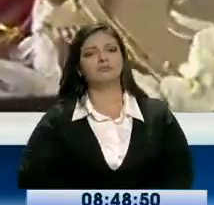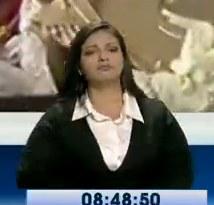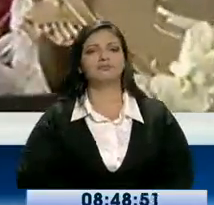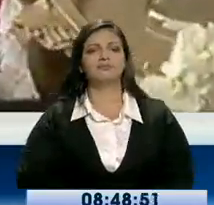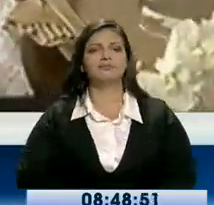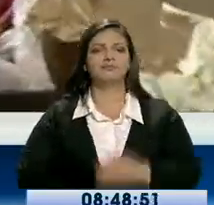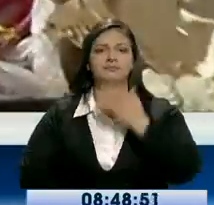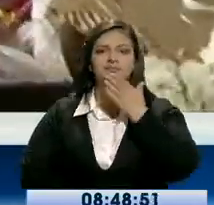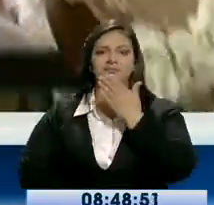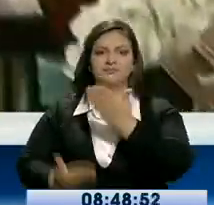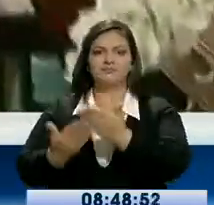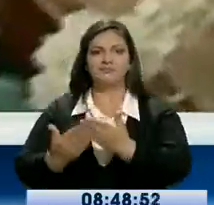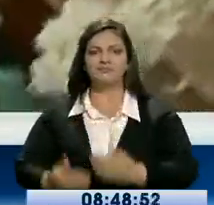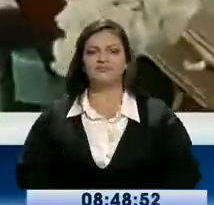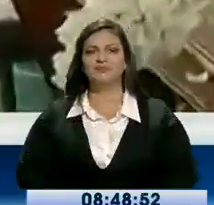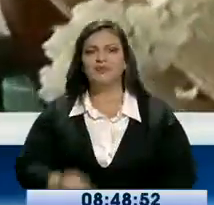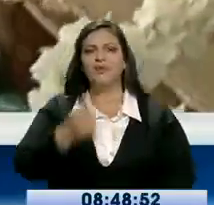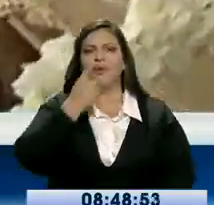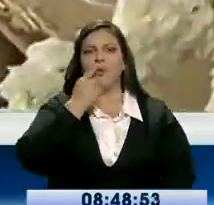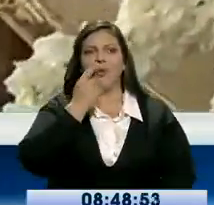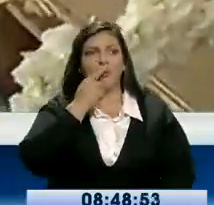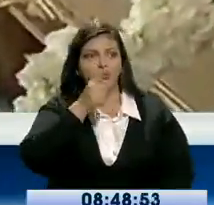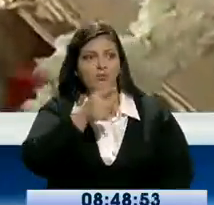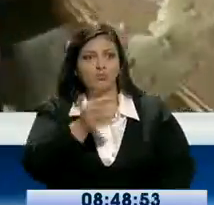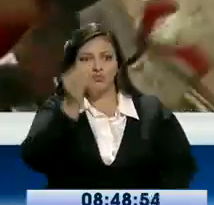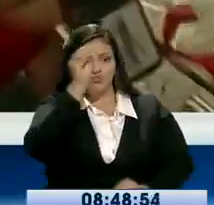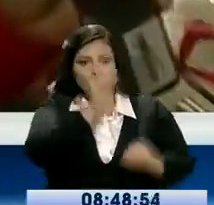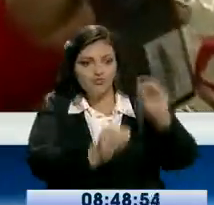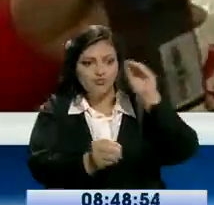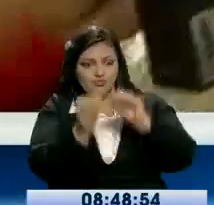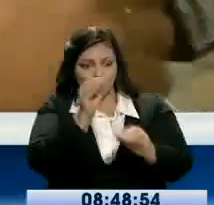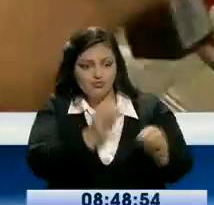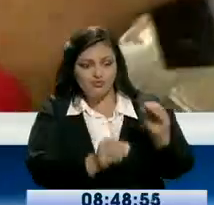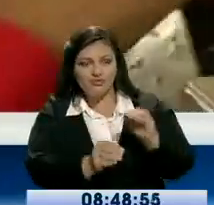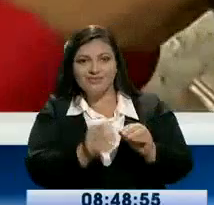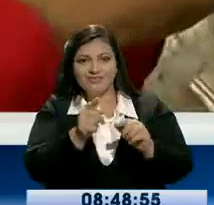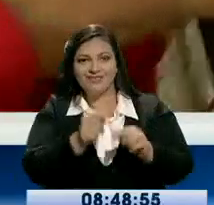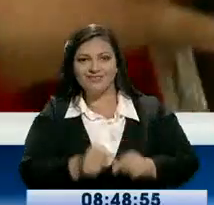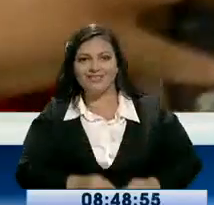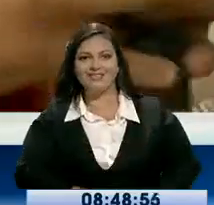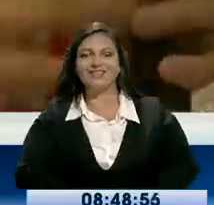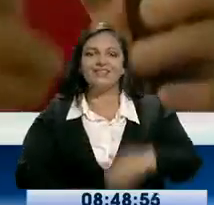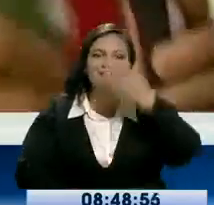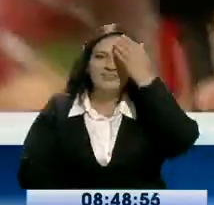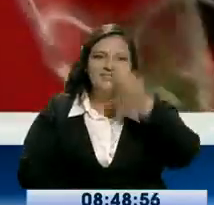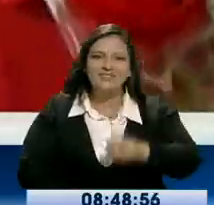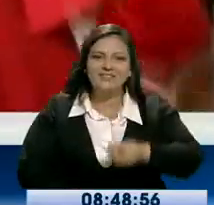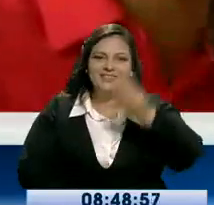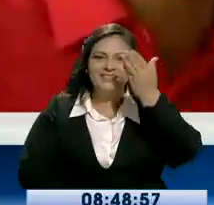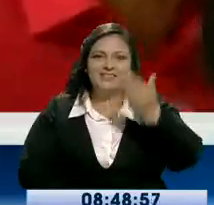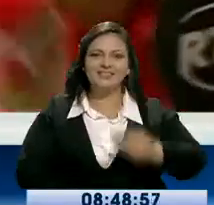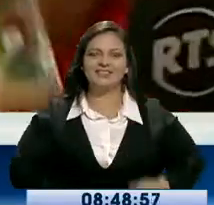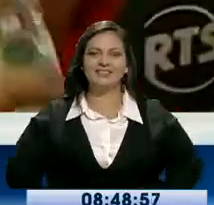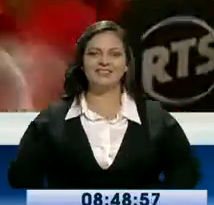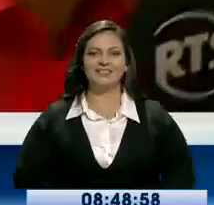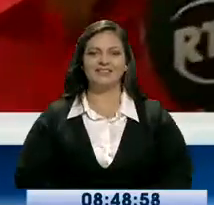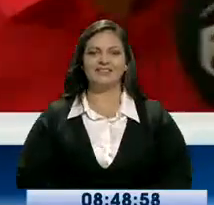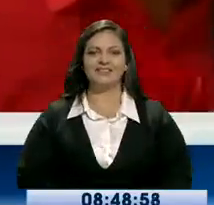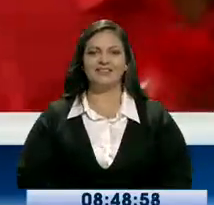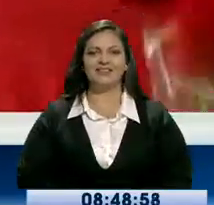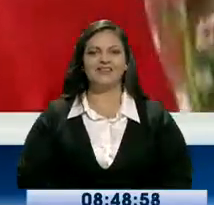Acá está el caballero, ¿está comprando o está allá? Usted vende, ¿no? Buenos días. Amigo, una consulta, diríjase a los televidentes. ¿Por